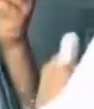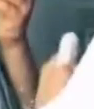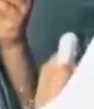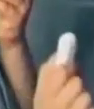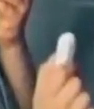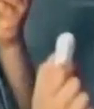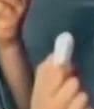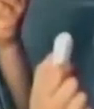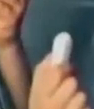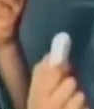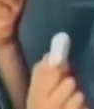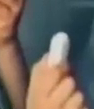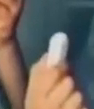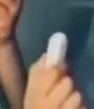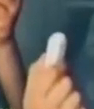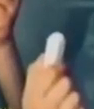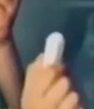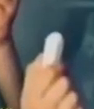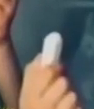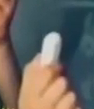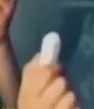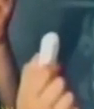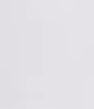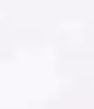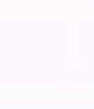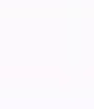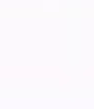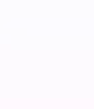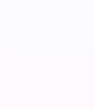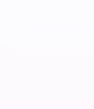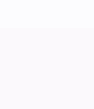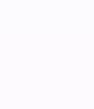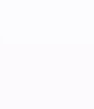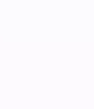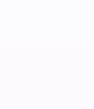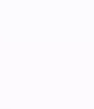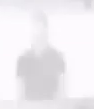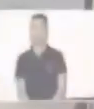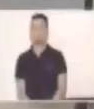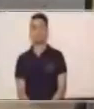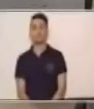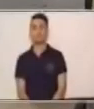A continuación, matemática, tercero primaria.